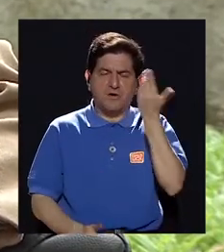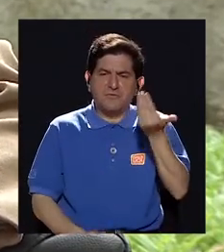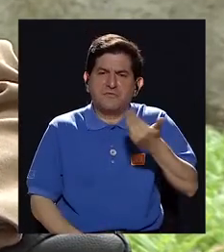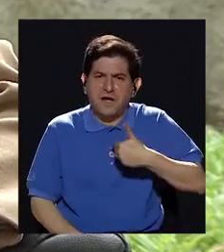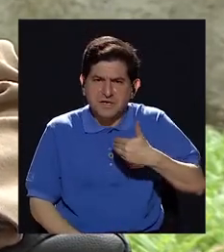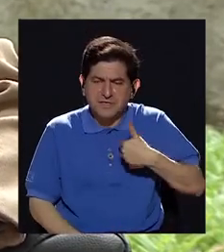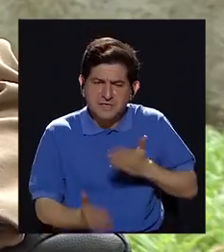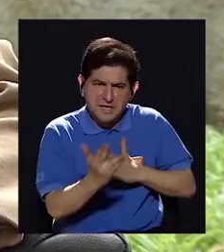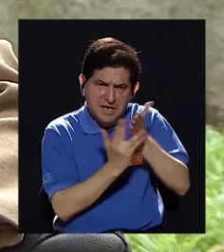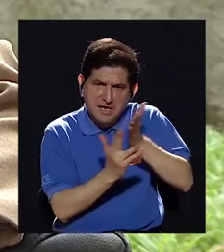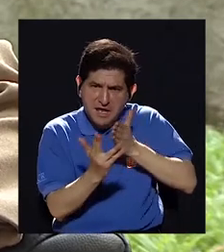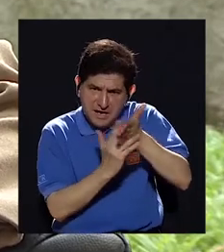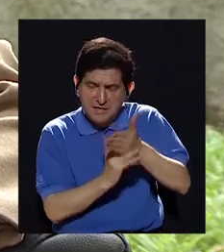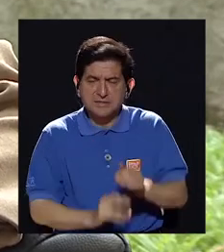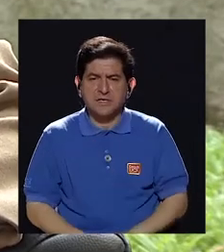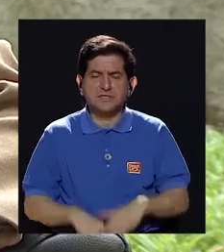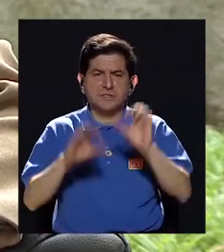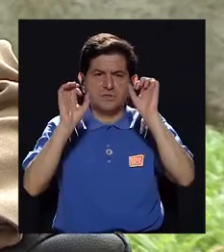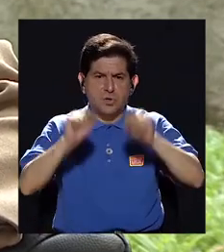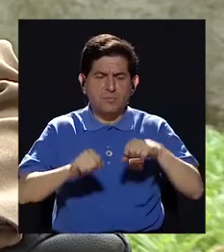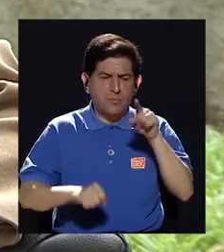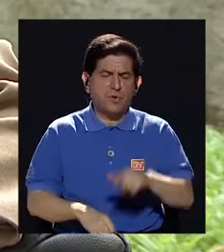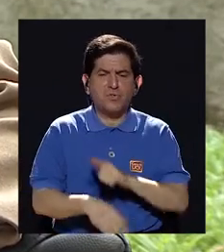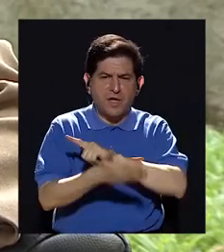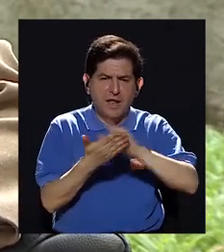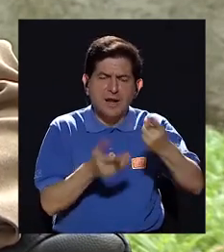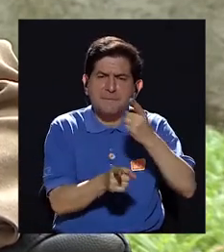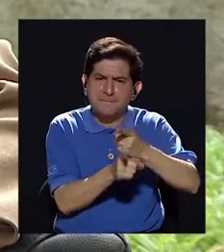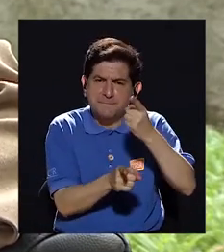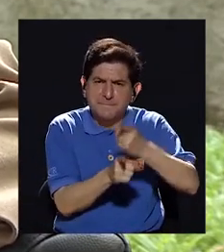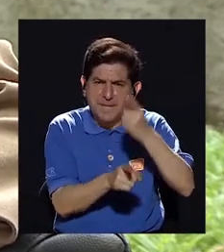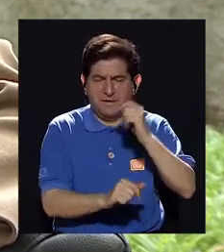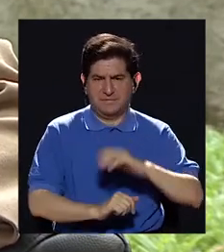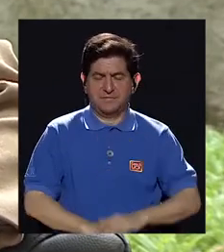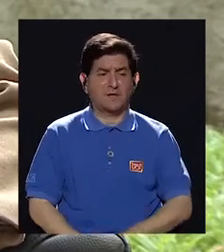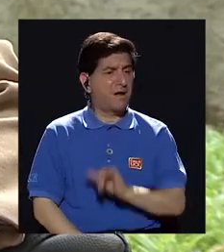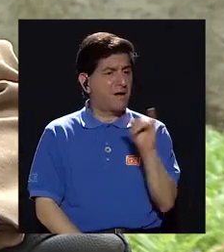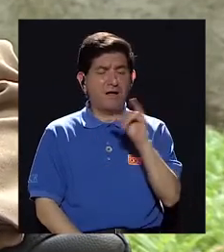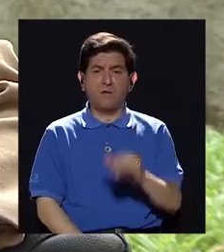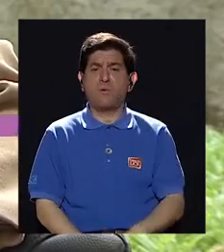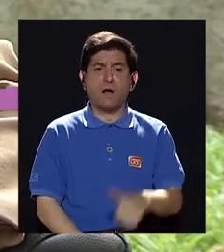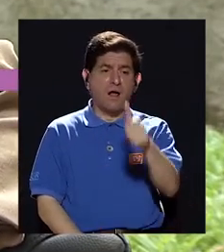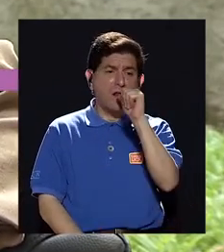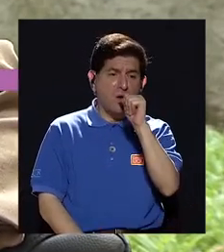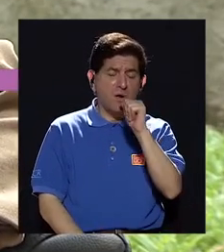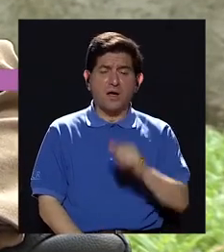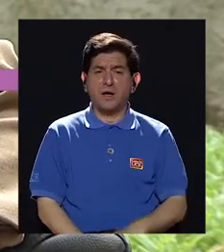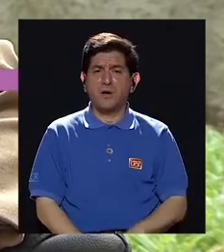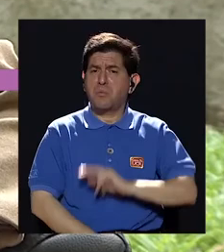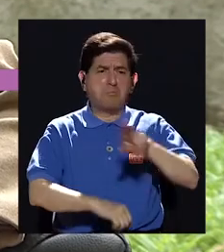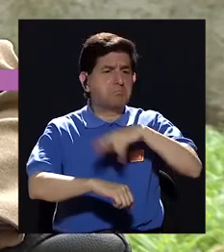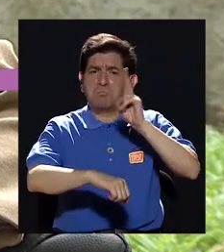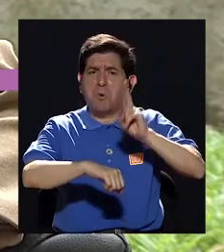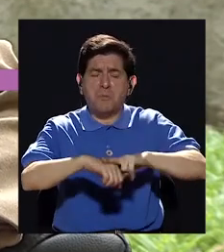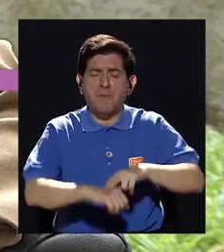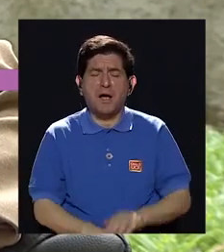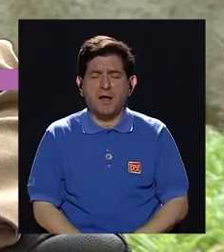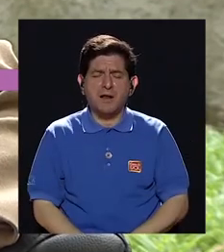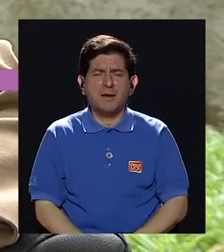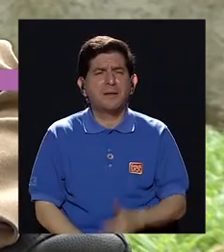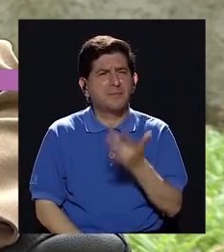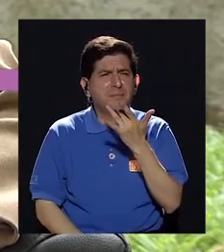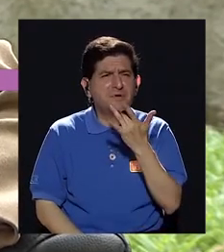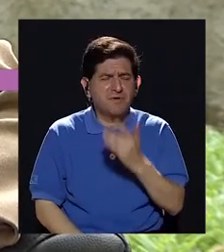de tener acceso a un bidé para hacer una higiene adecuada, ¿verdad? Igual con agua corriente como la que usamos,